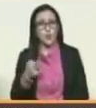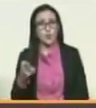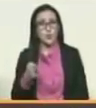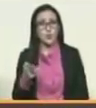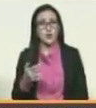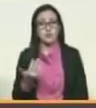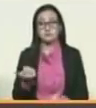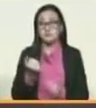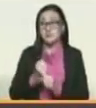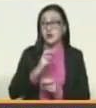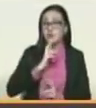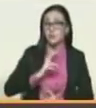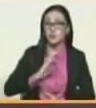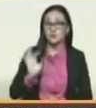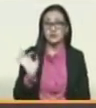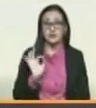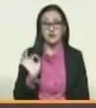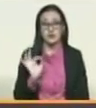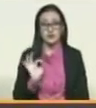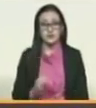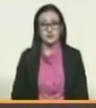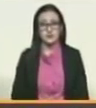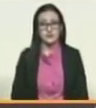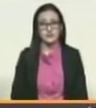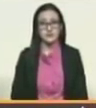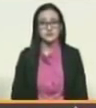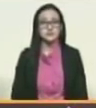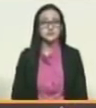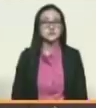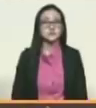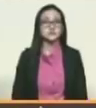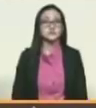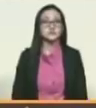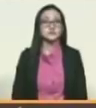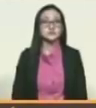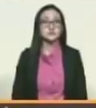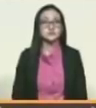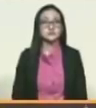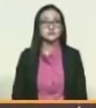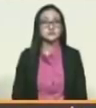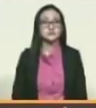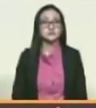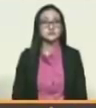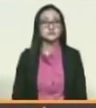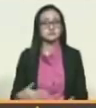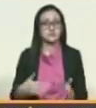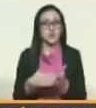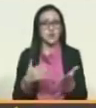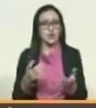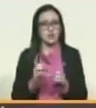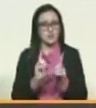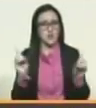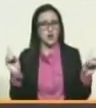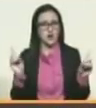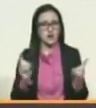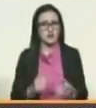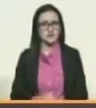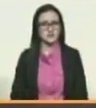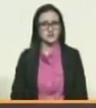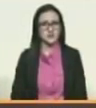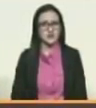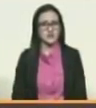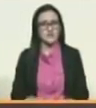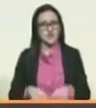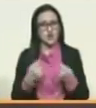algún tipo de respuesta de esta organización. Hubo un atentado a la democracia en Honduras. O, por ejemplo, las graves violaciones